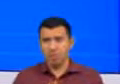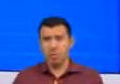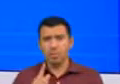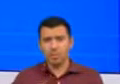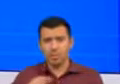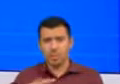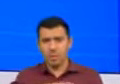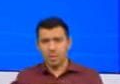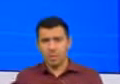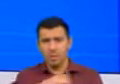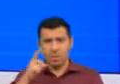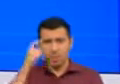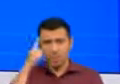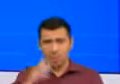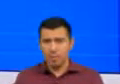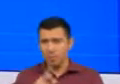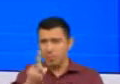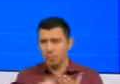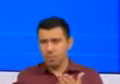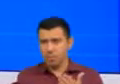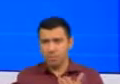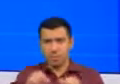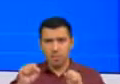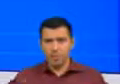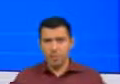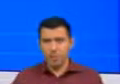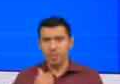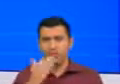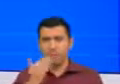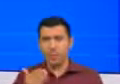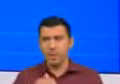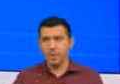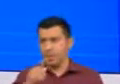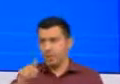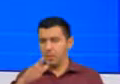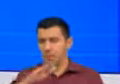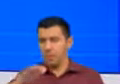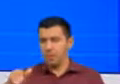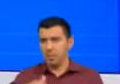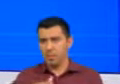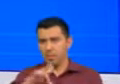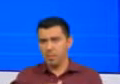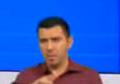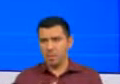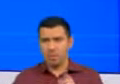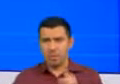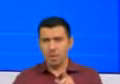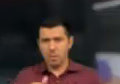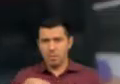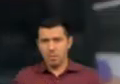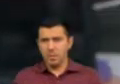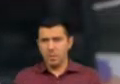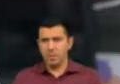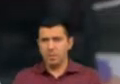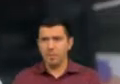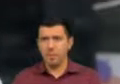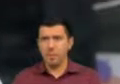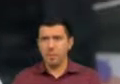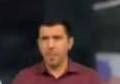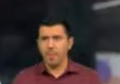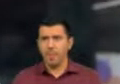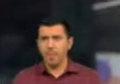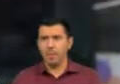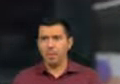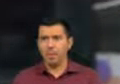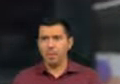negar o aprobar los permisos para que los estudiantes asistan a este tipo de eventos esta